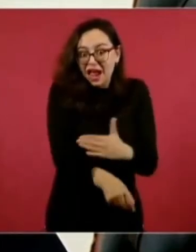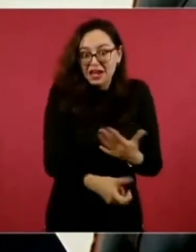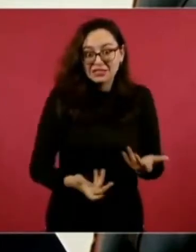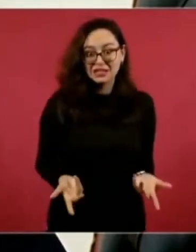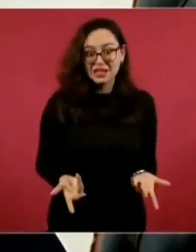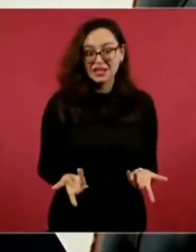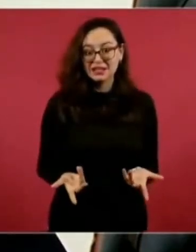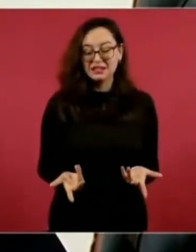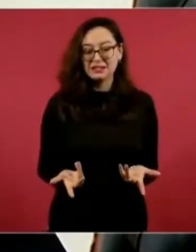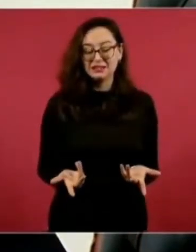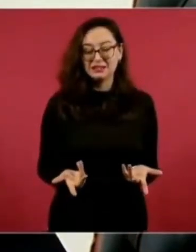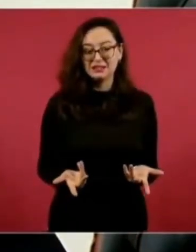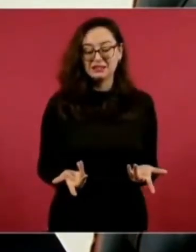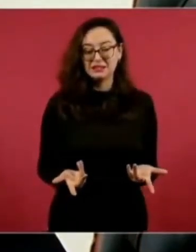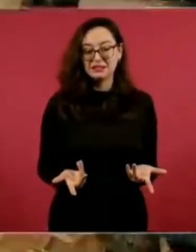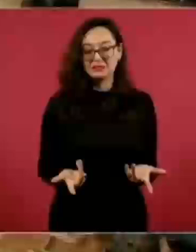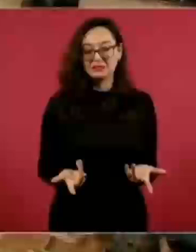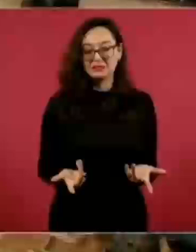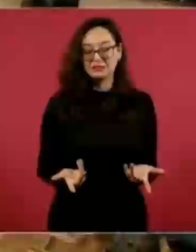que